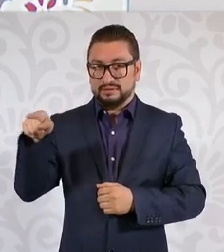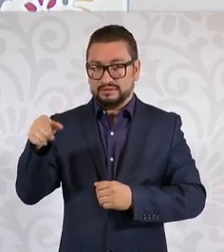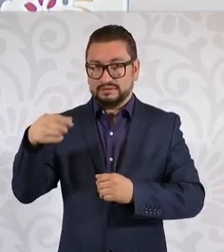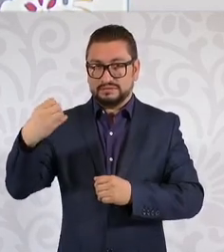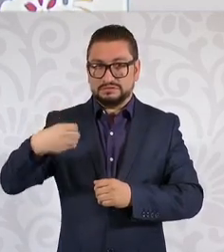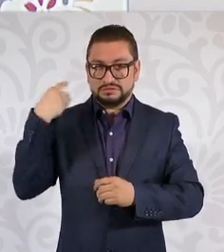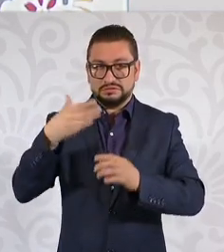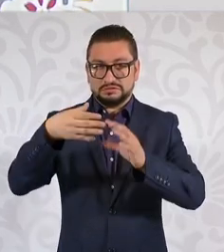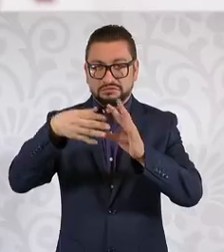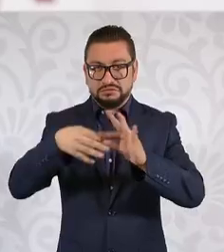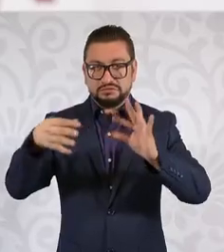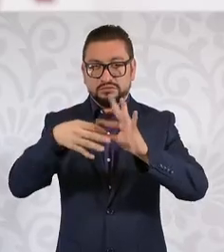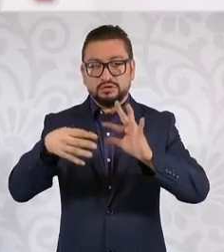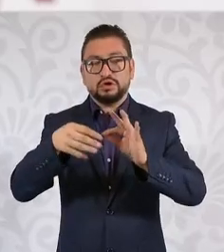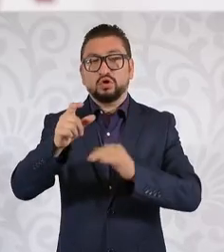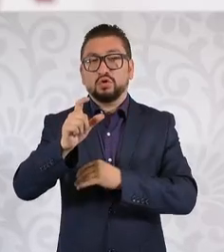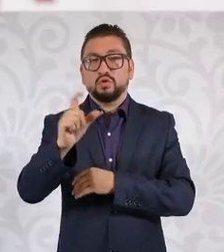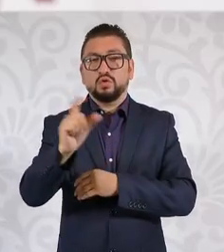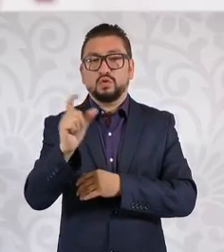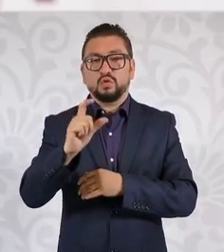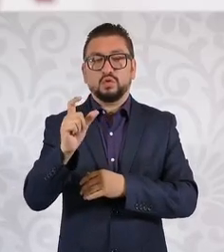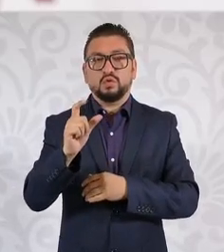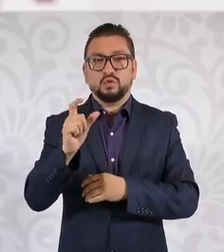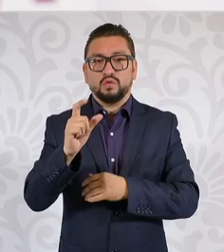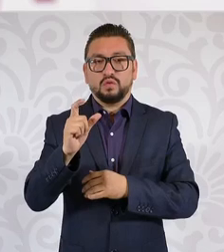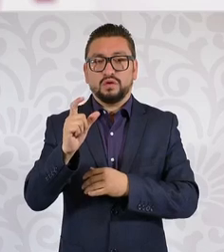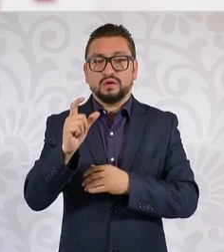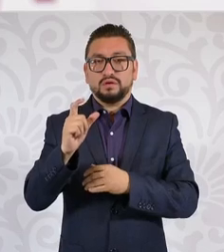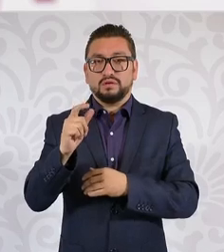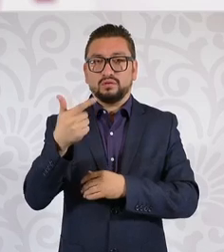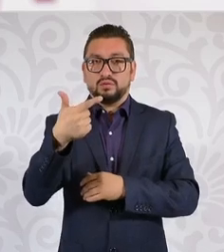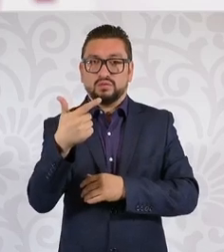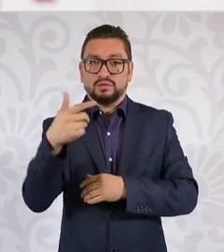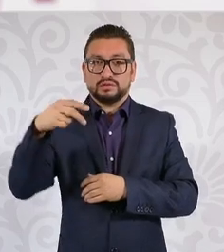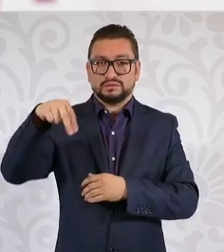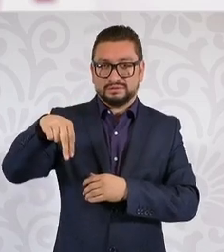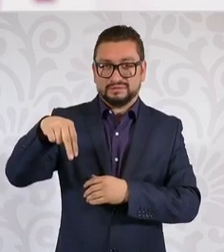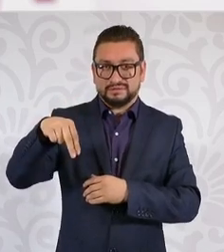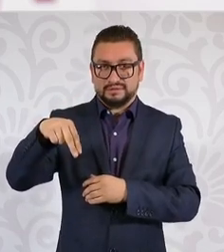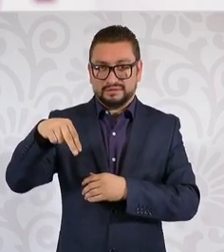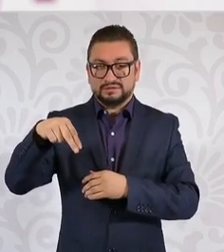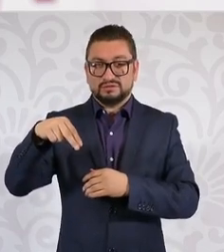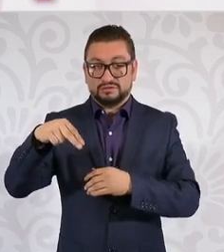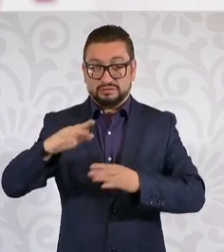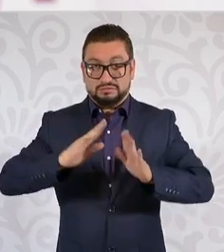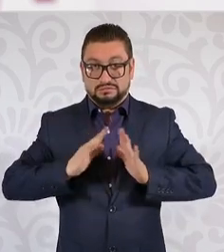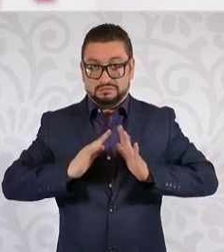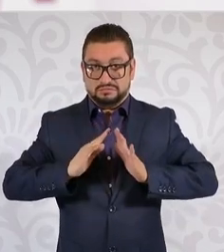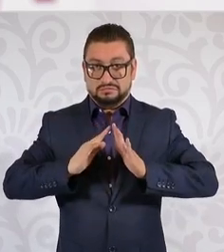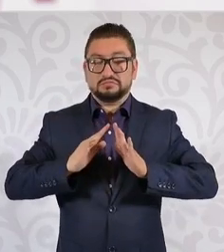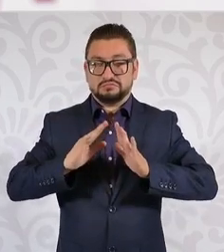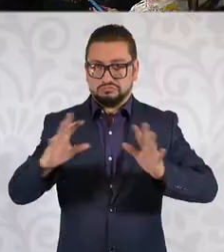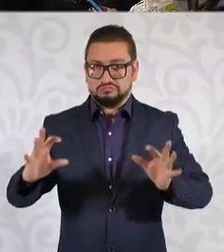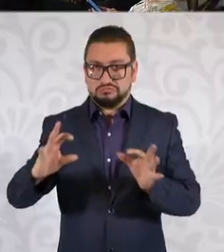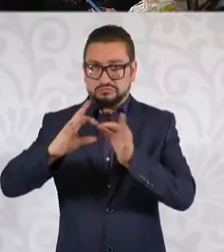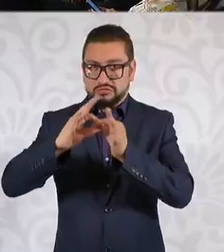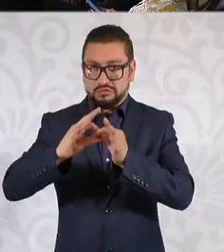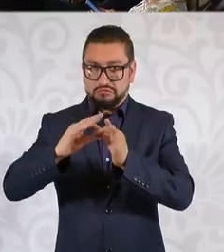a la hora de la aprobación de la Guardia Nacional dentro de la Sedena?